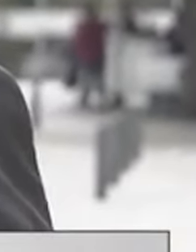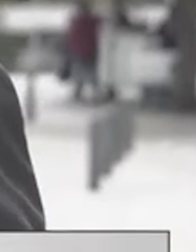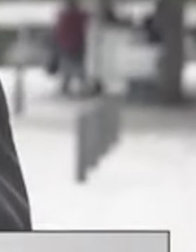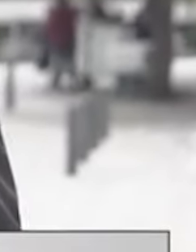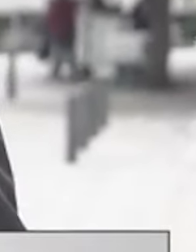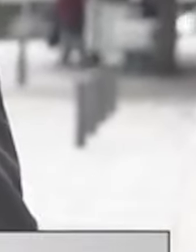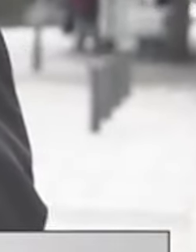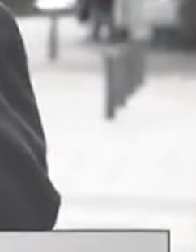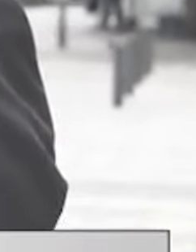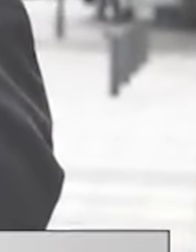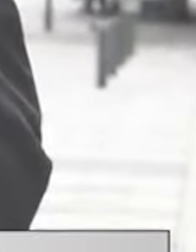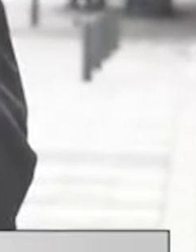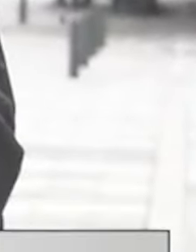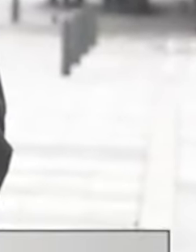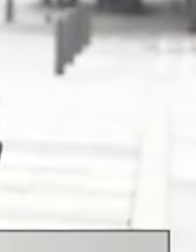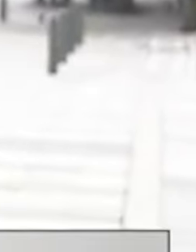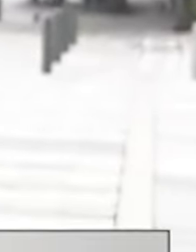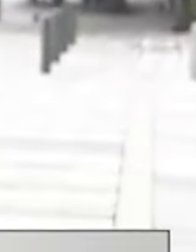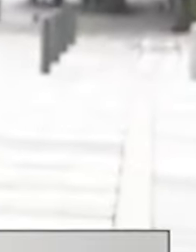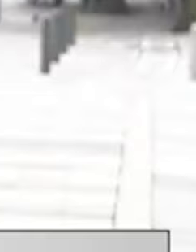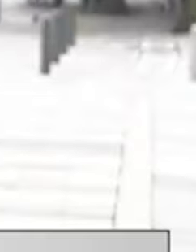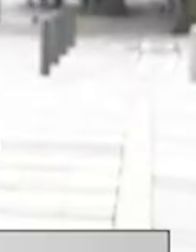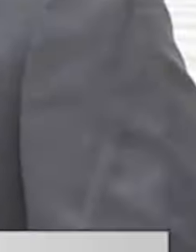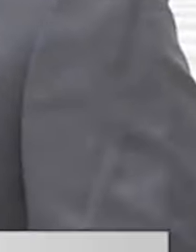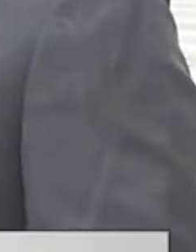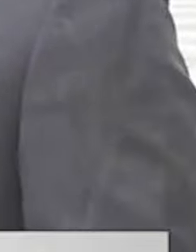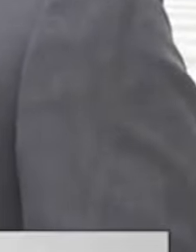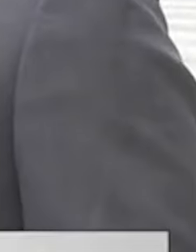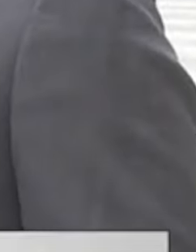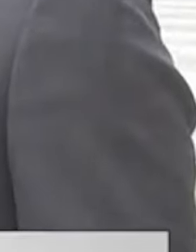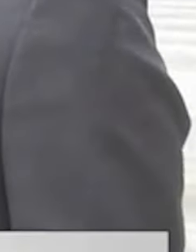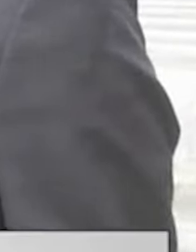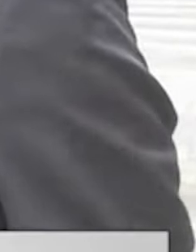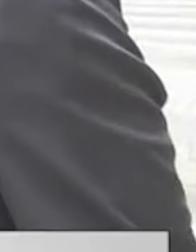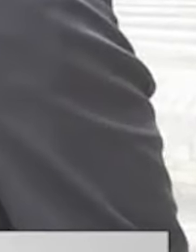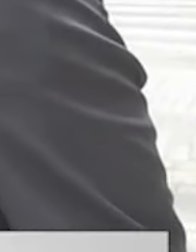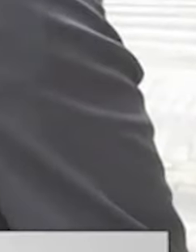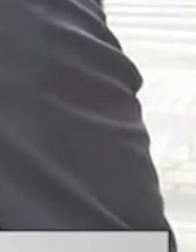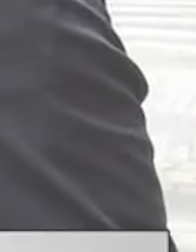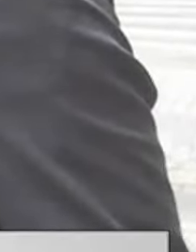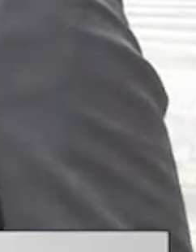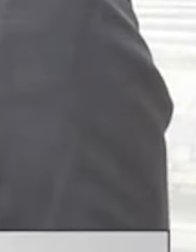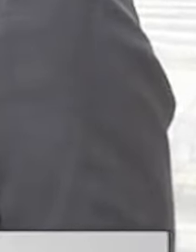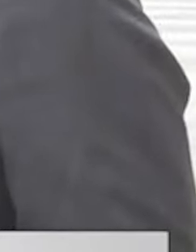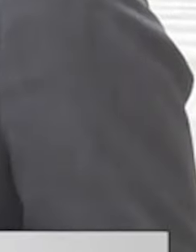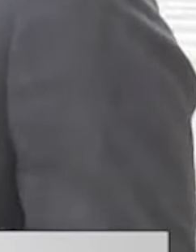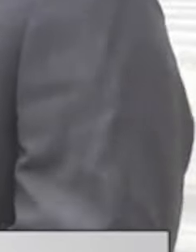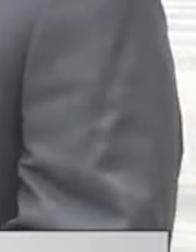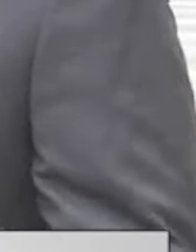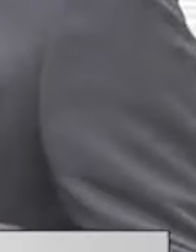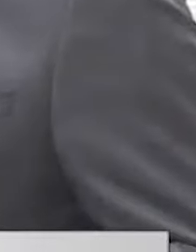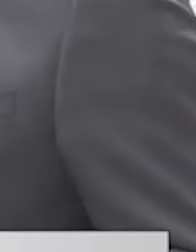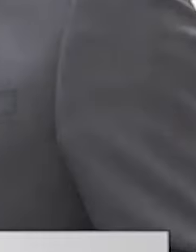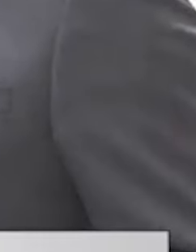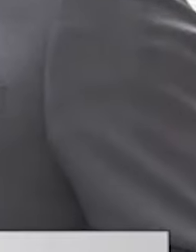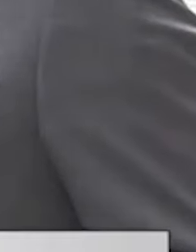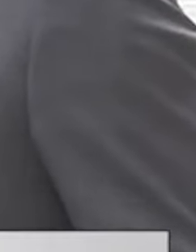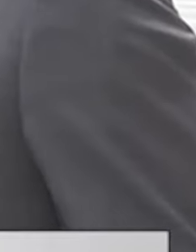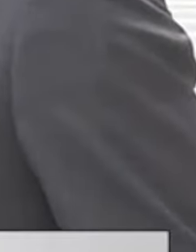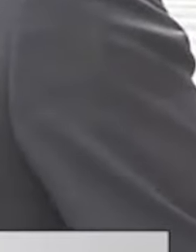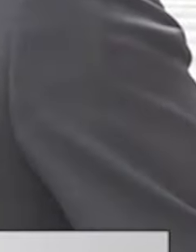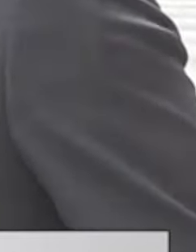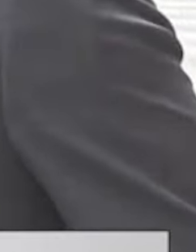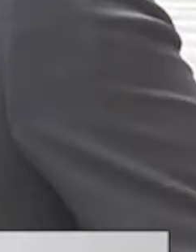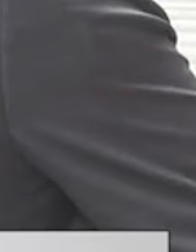grandes dificultades en materia fiscal en 2024. La preocupación se mantiene por los 10 billones de pesos que se mantienen en